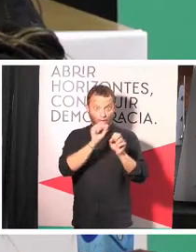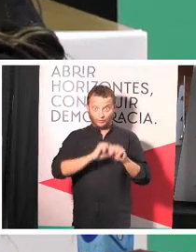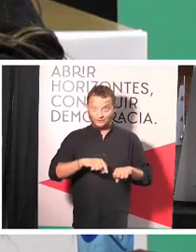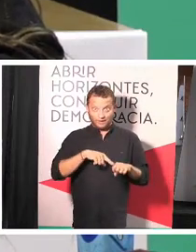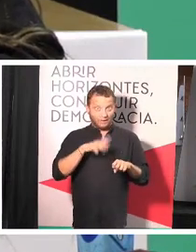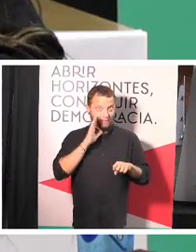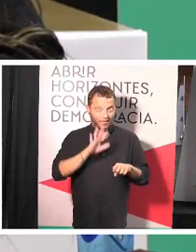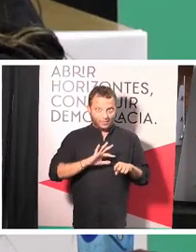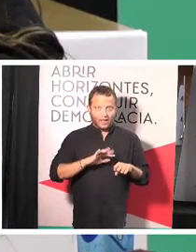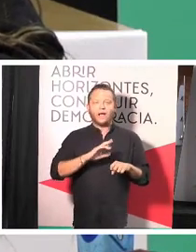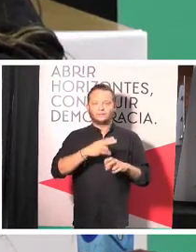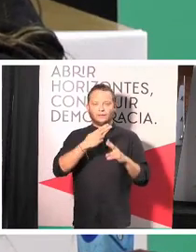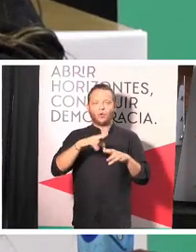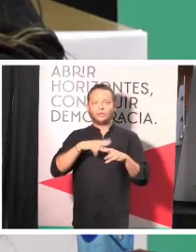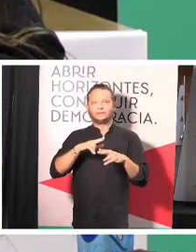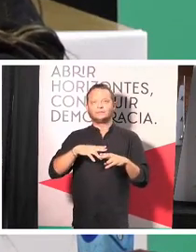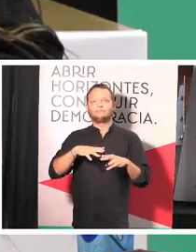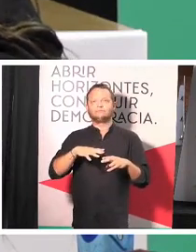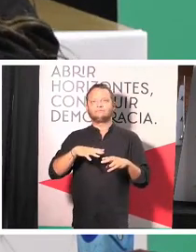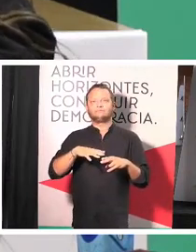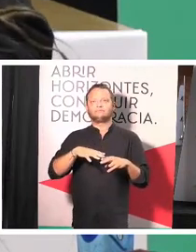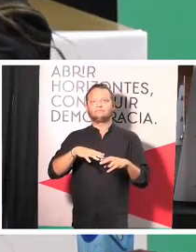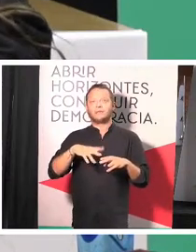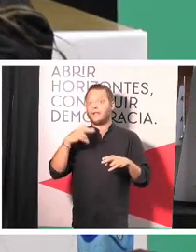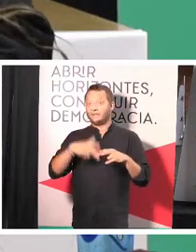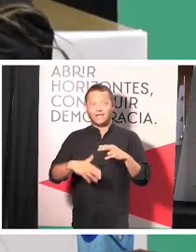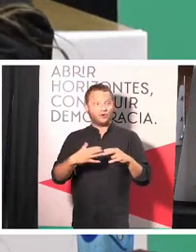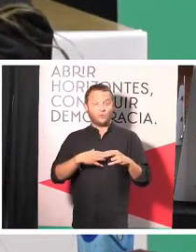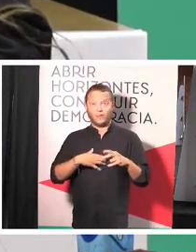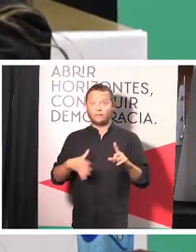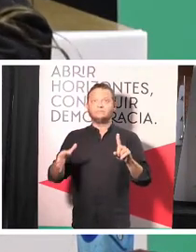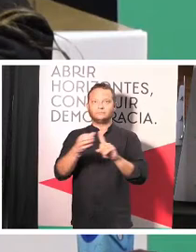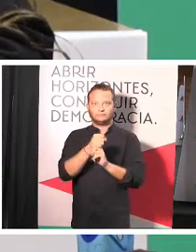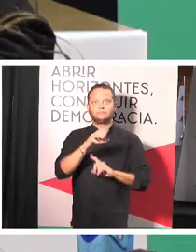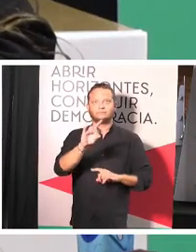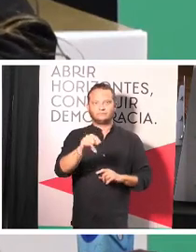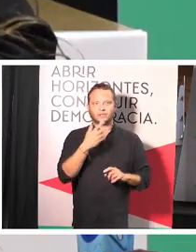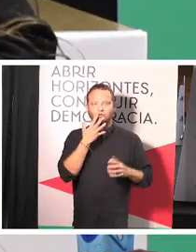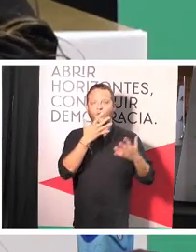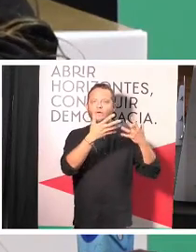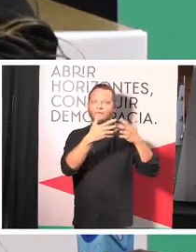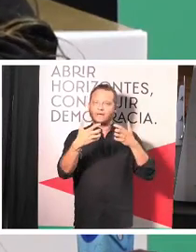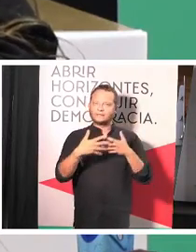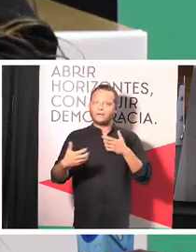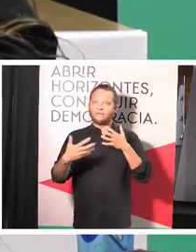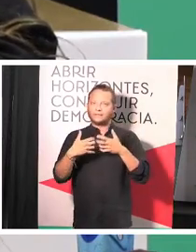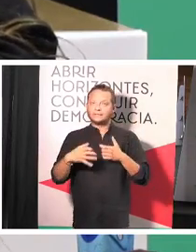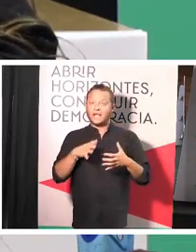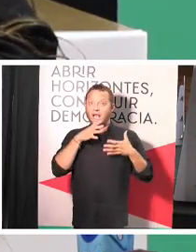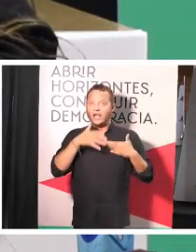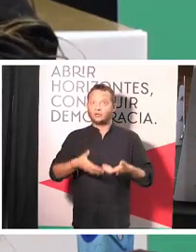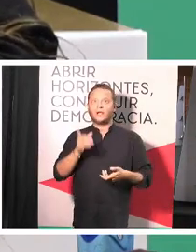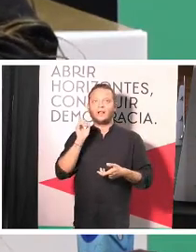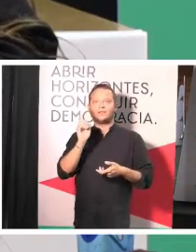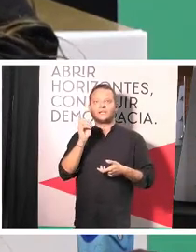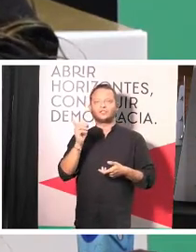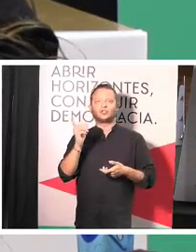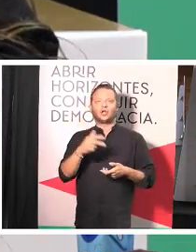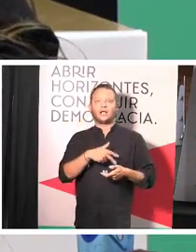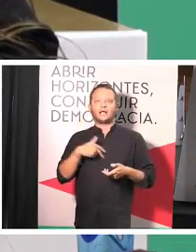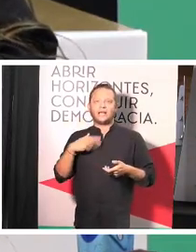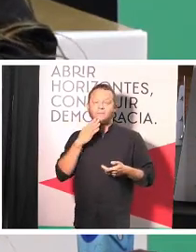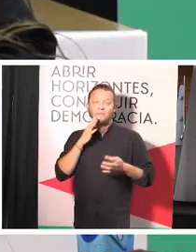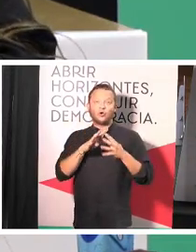imposible se convierta en lo políticamente inevitable, ¿no? Bueno, estos son citas del actual director general